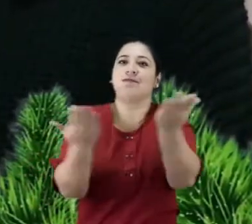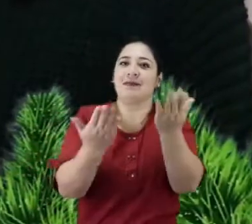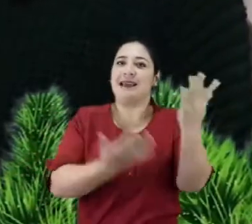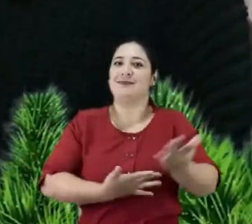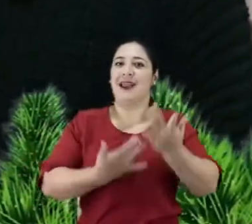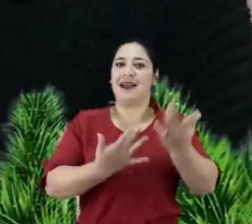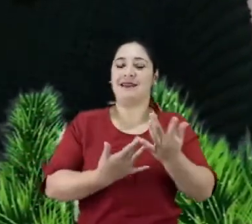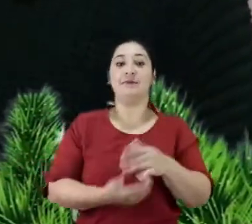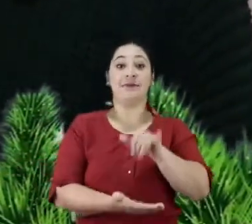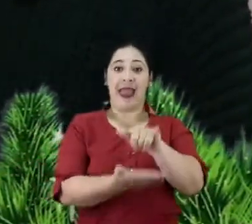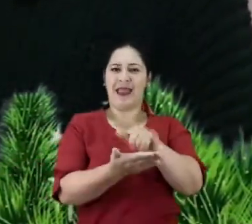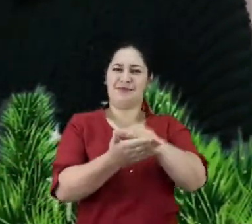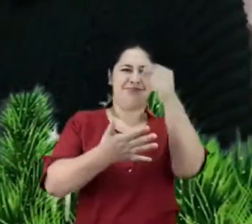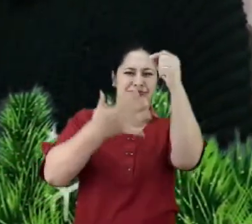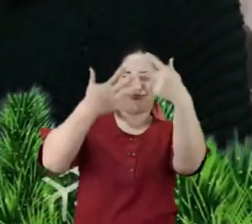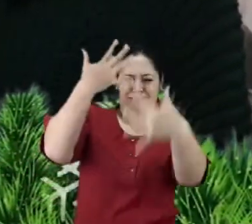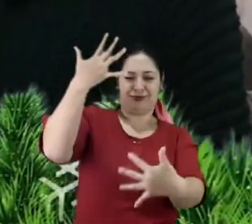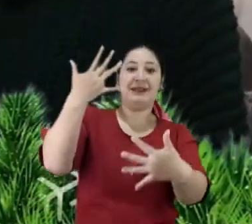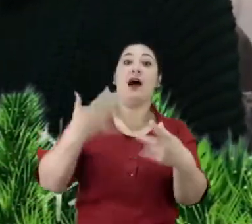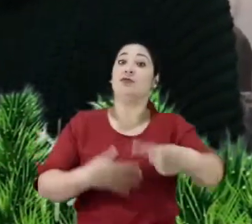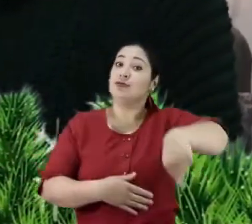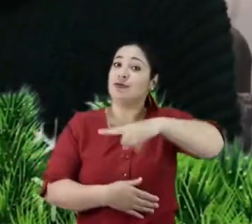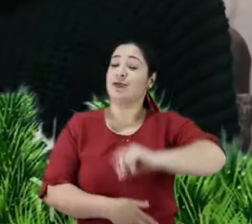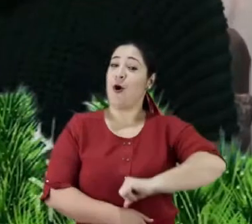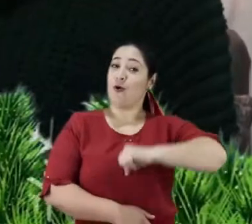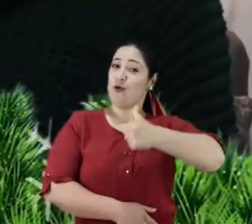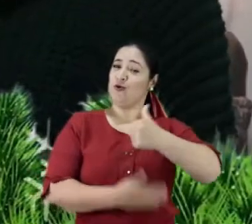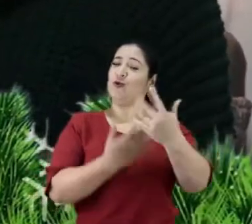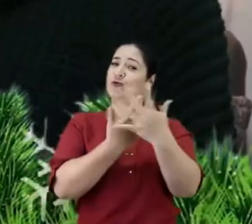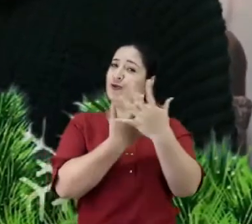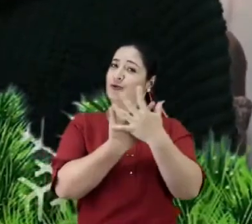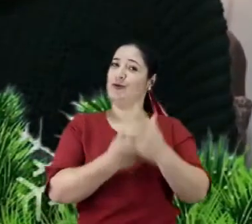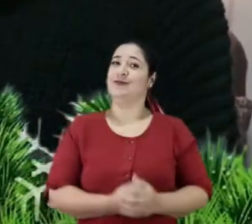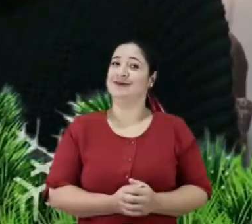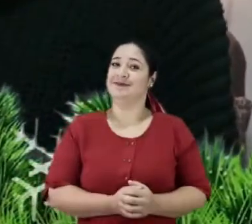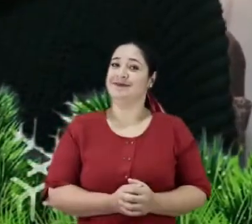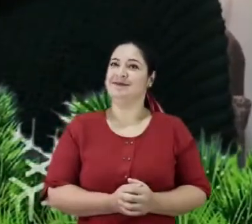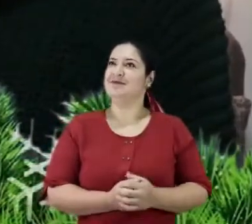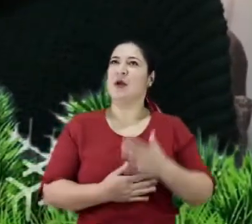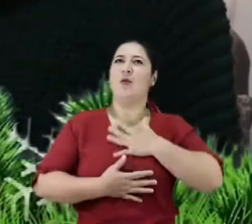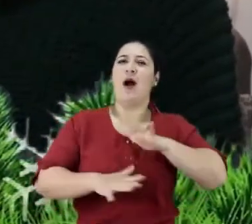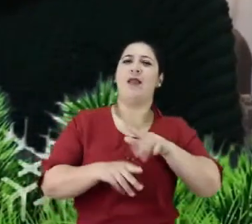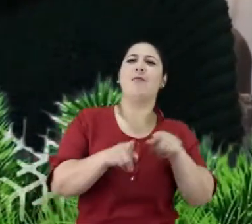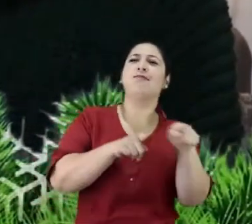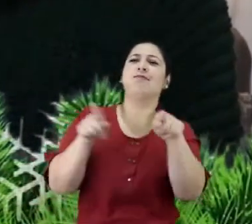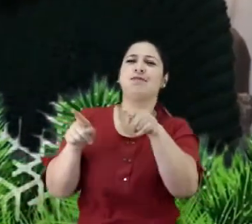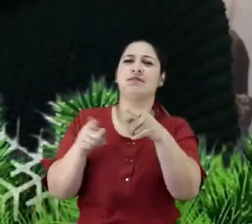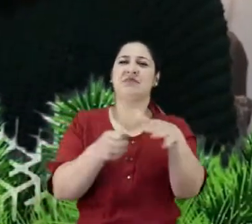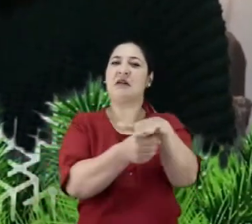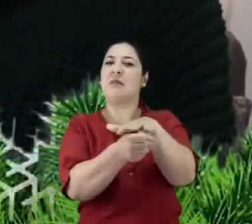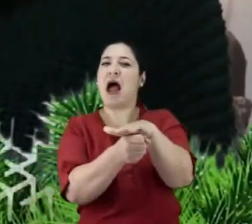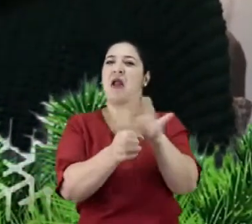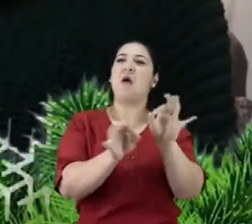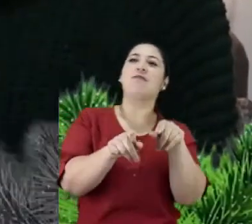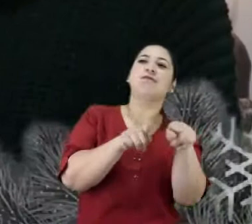esperanza. Por eso y por muchas cosas más debemos sentirnos orgullosos de nuestro municipio. Donde quiera que nos encontremos, en